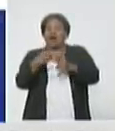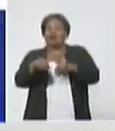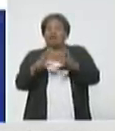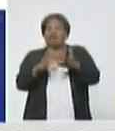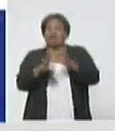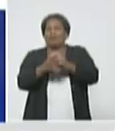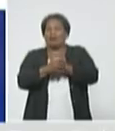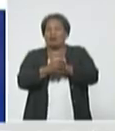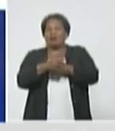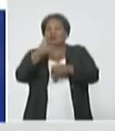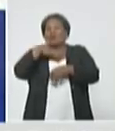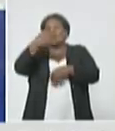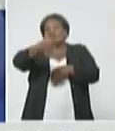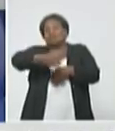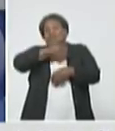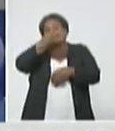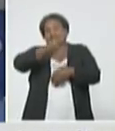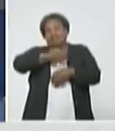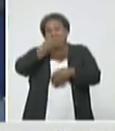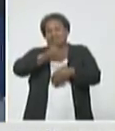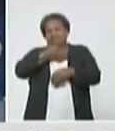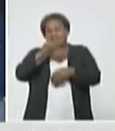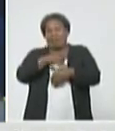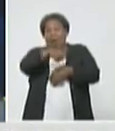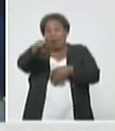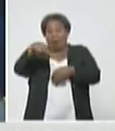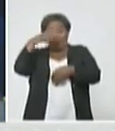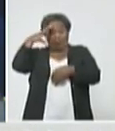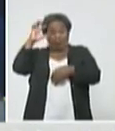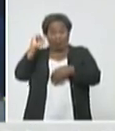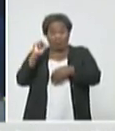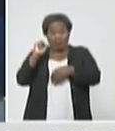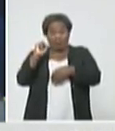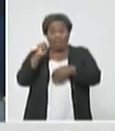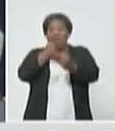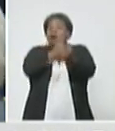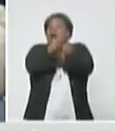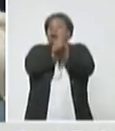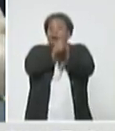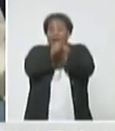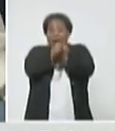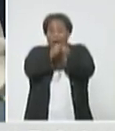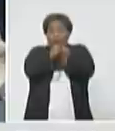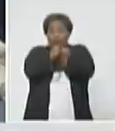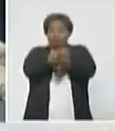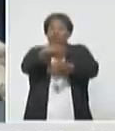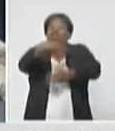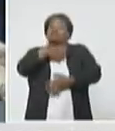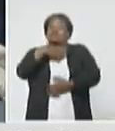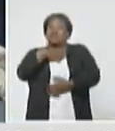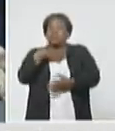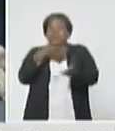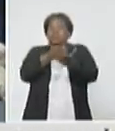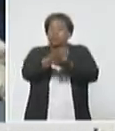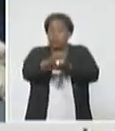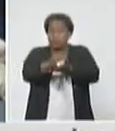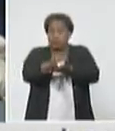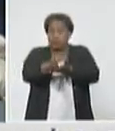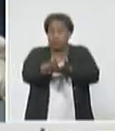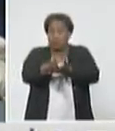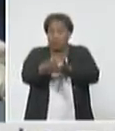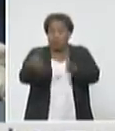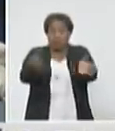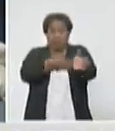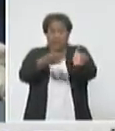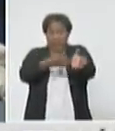ilustro para darnos cuenta del alto riesgo que tenemos si continuamos con las indisciplinas,